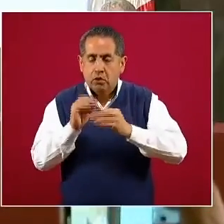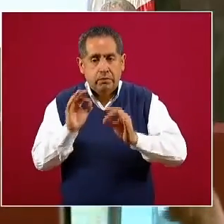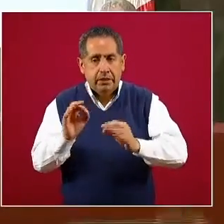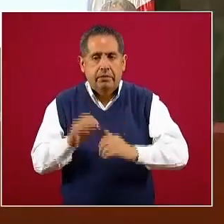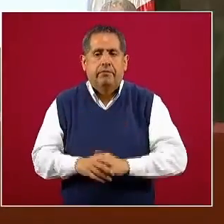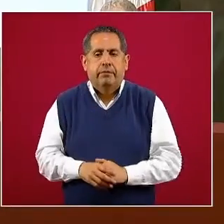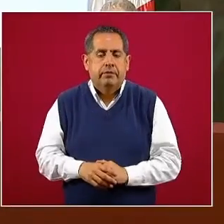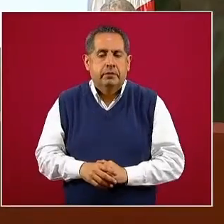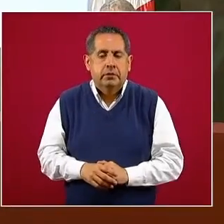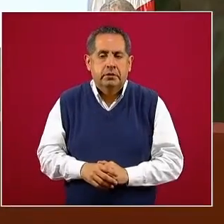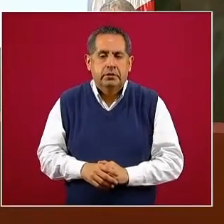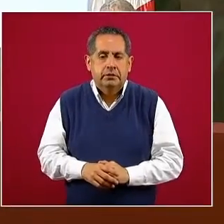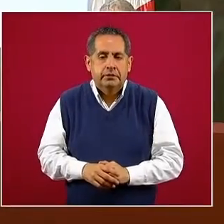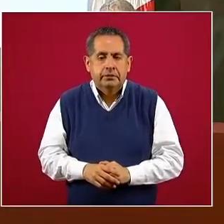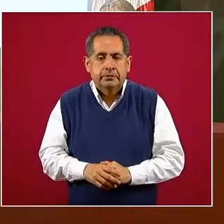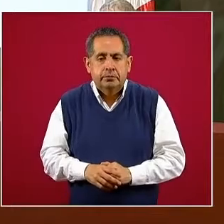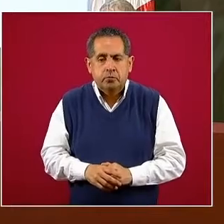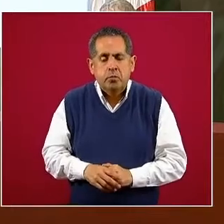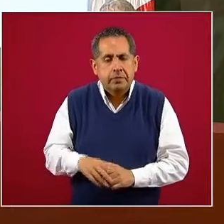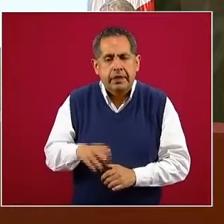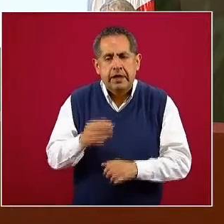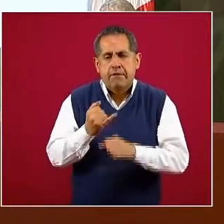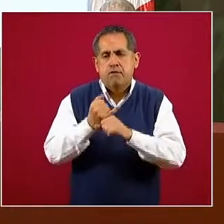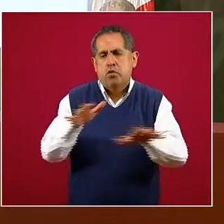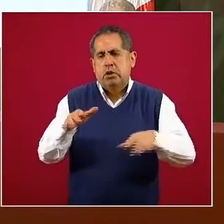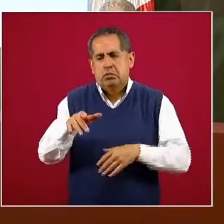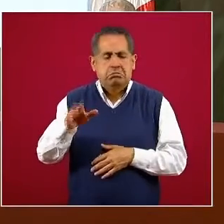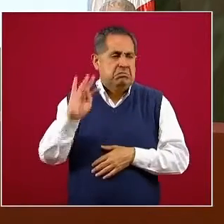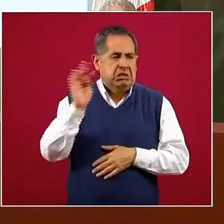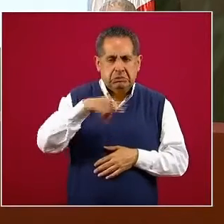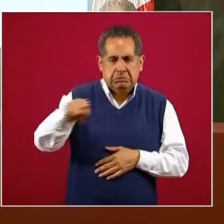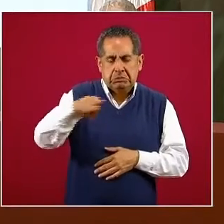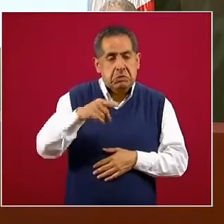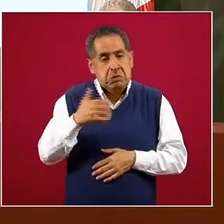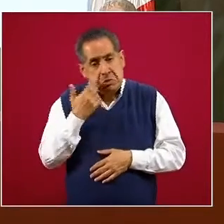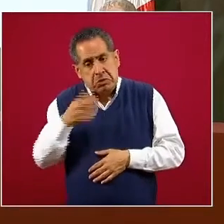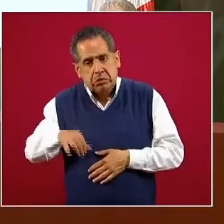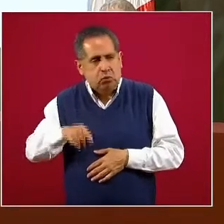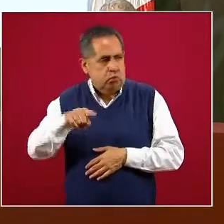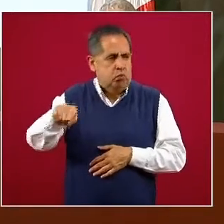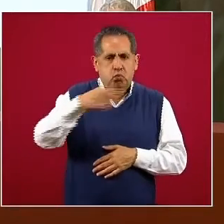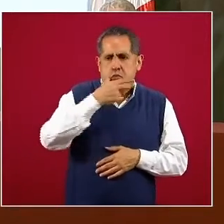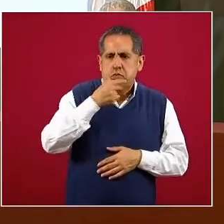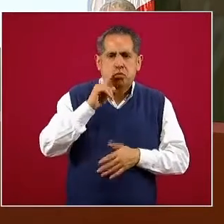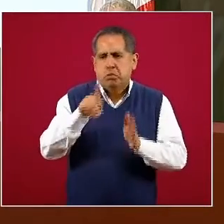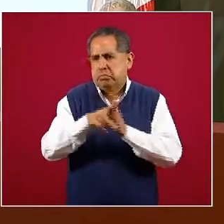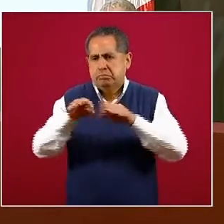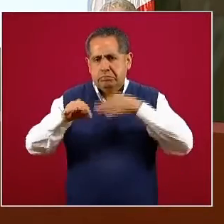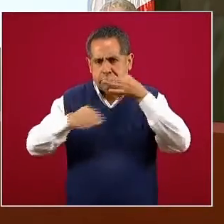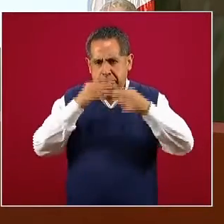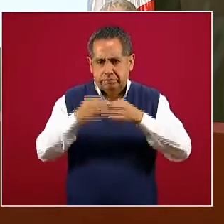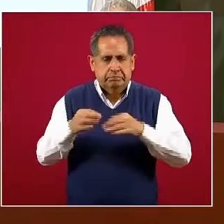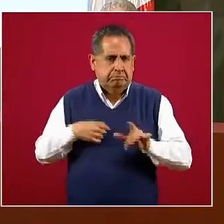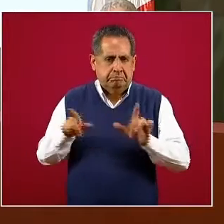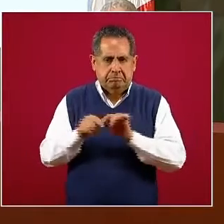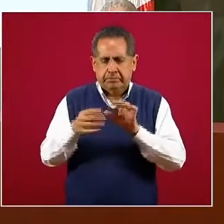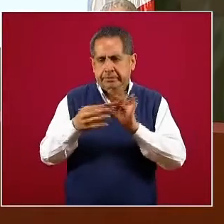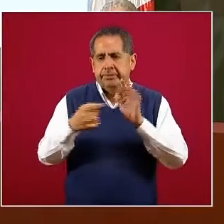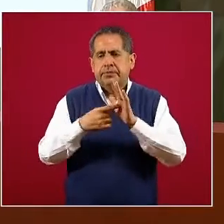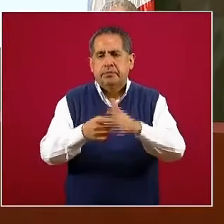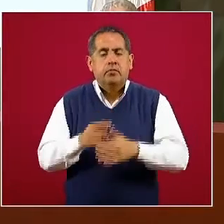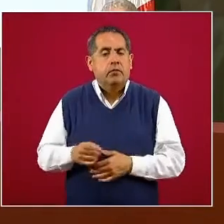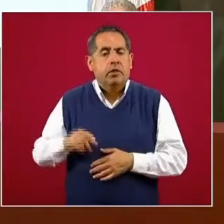muestra cómo se construye el semáforo, y esta información disponible al público. por estos indicadores, y los